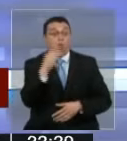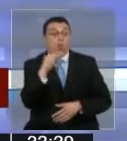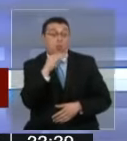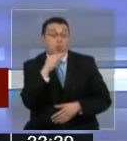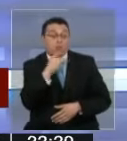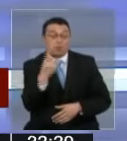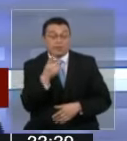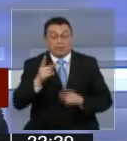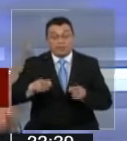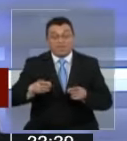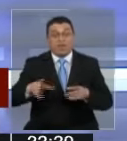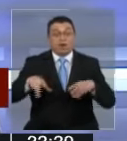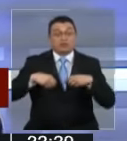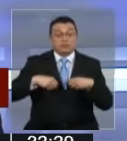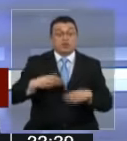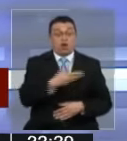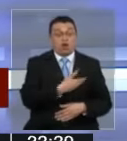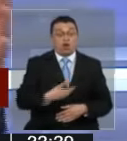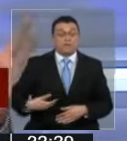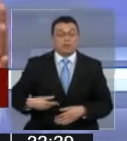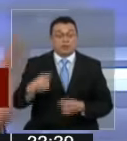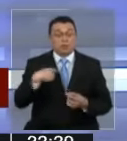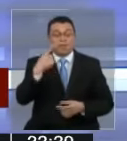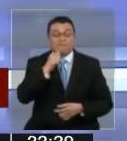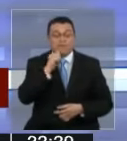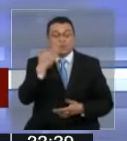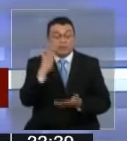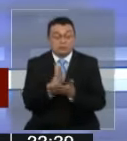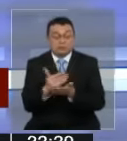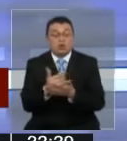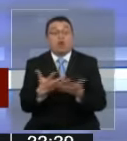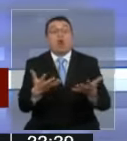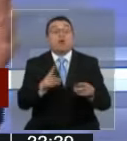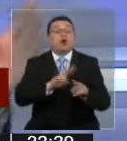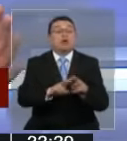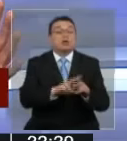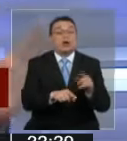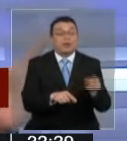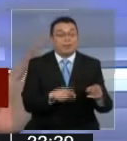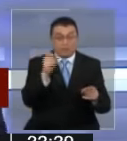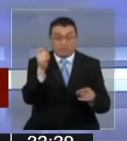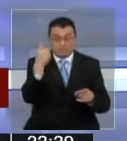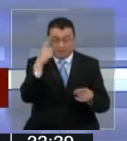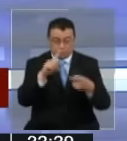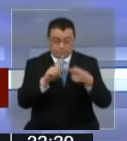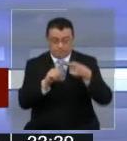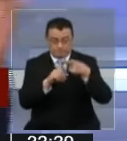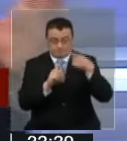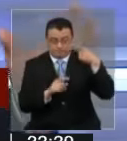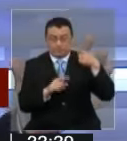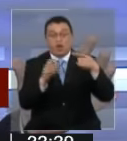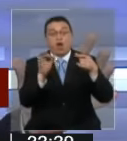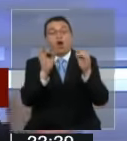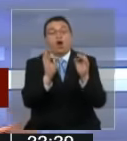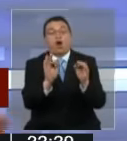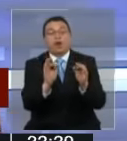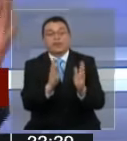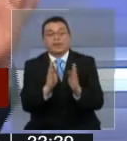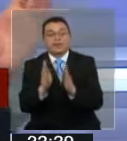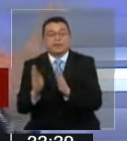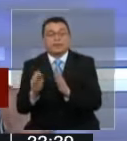que abordar un gobierno que ha demostrado más bien descriterio en cómo abordar la emergencia. Y eso es lo primero, ¿cierto? Orden.